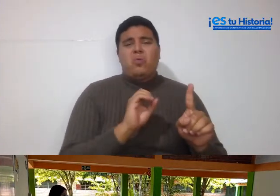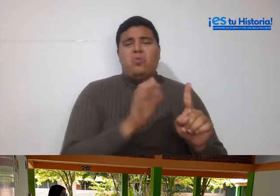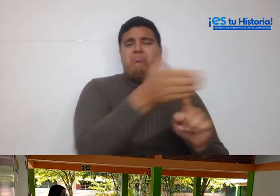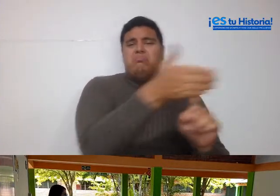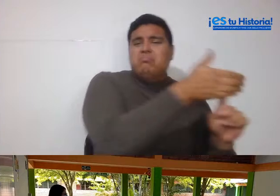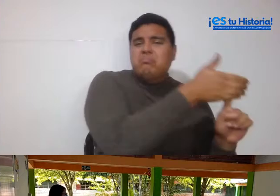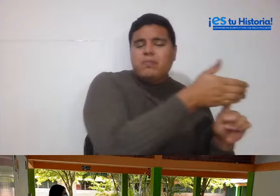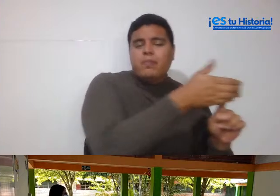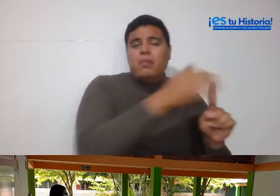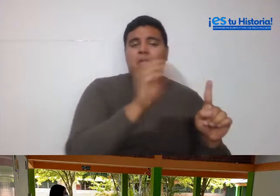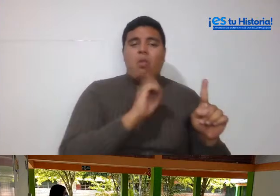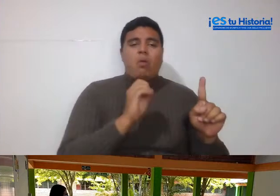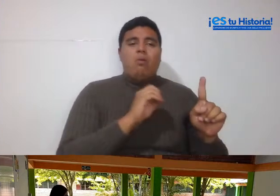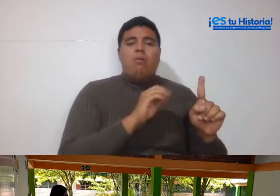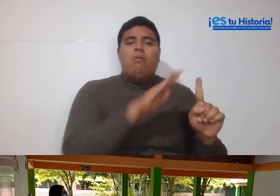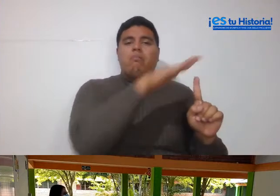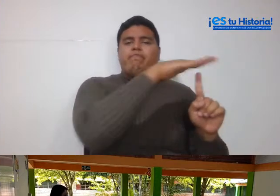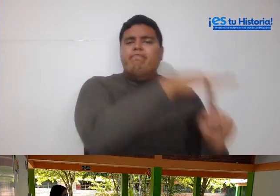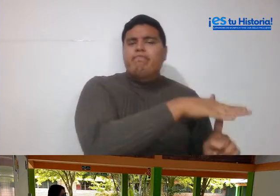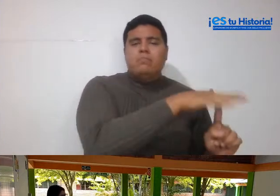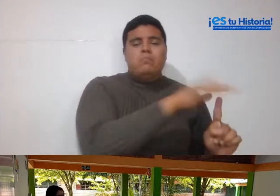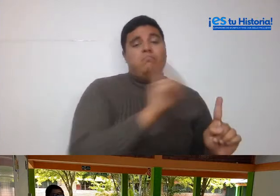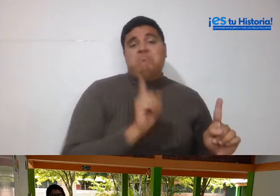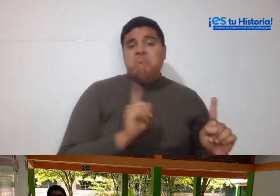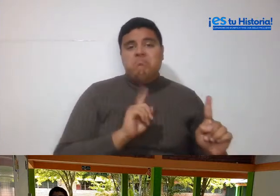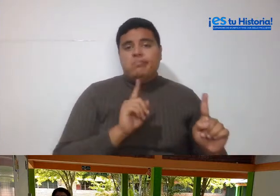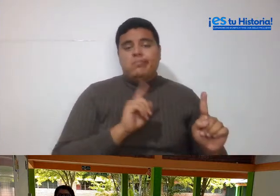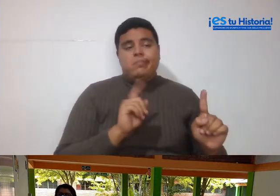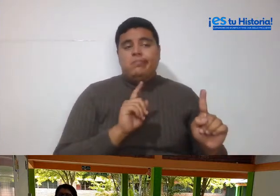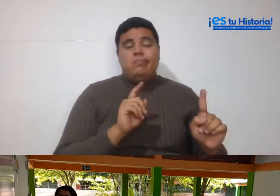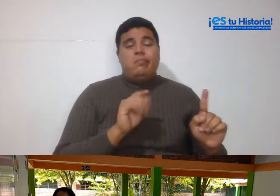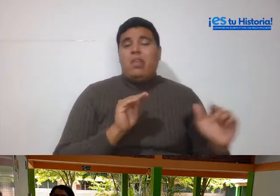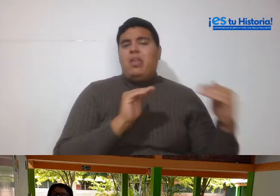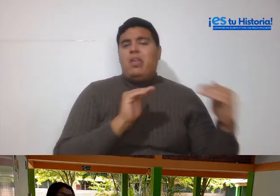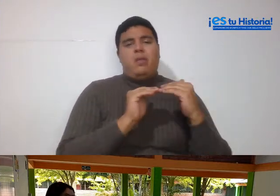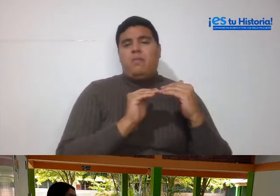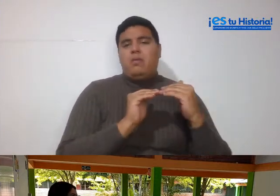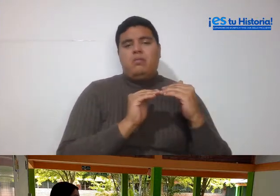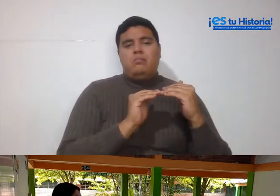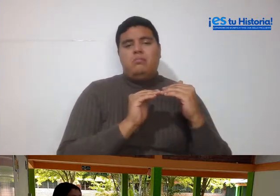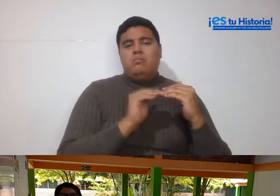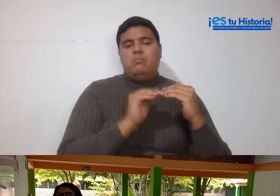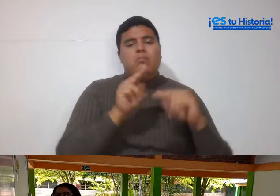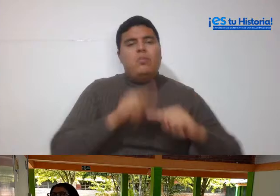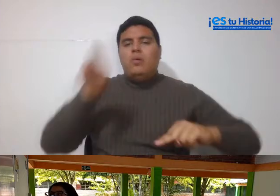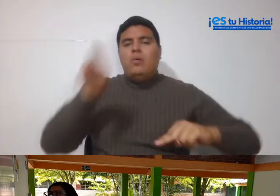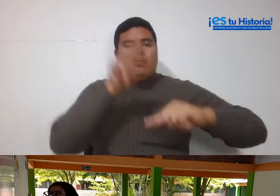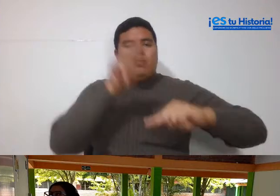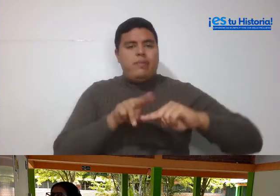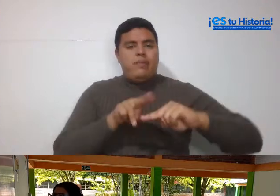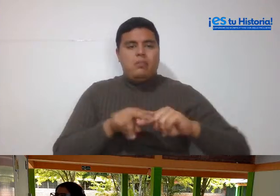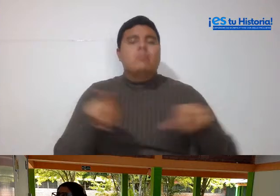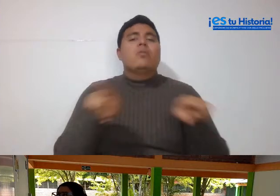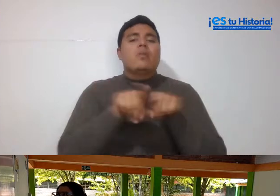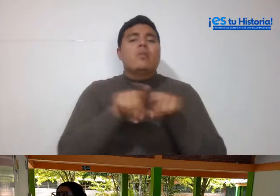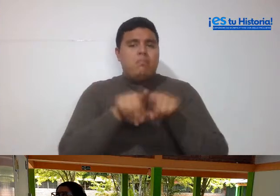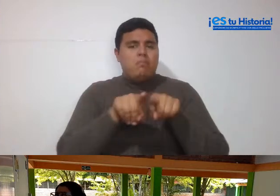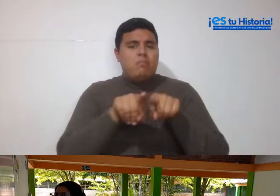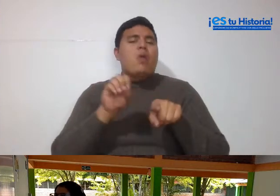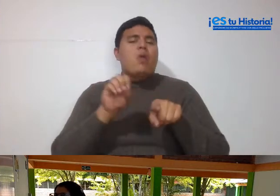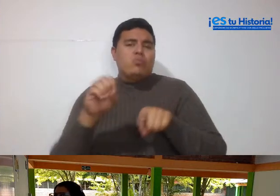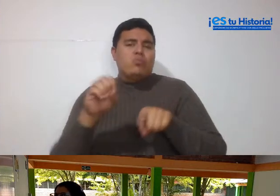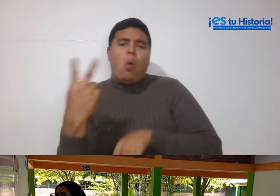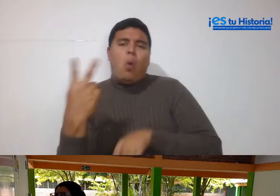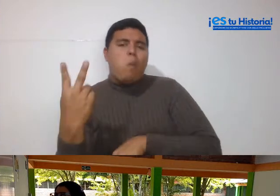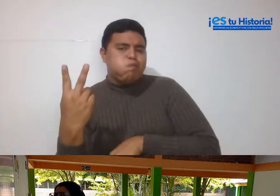cosas. Yo a él lo trato igual, yo a él lo trato normal, como tiene dos hermanos más, entonces igual como